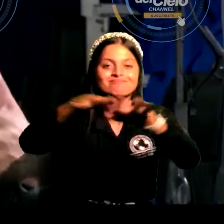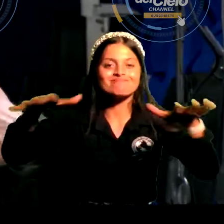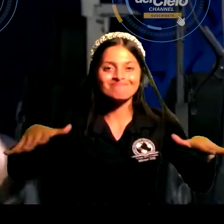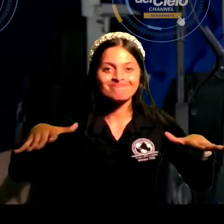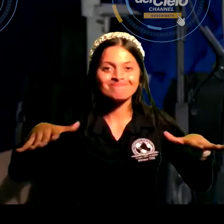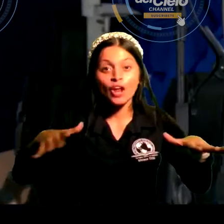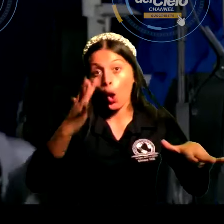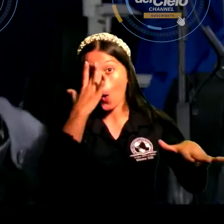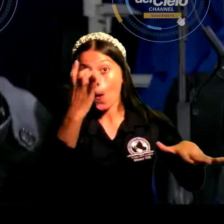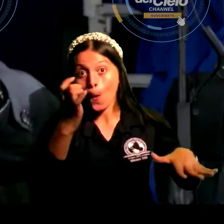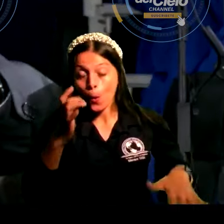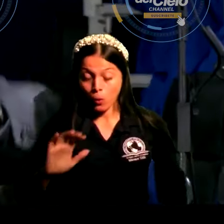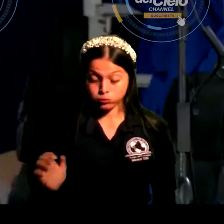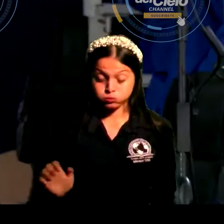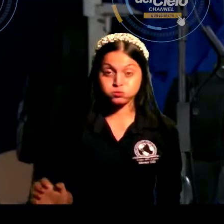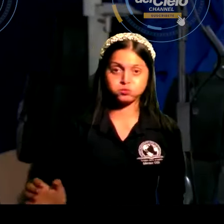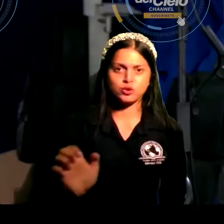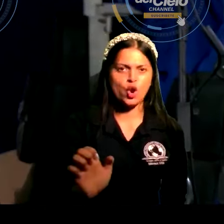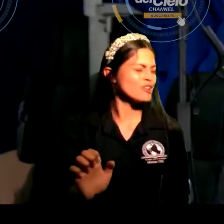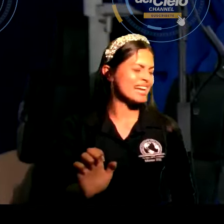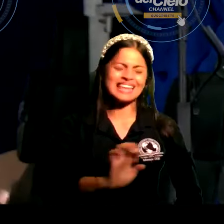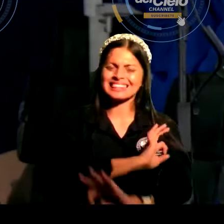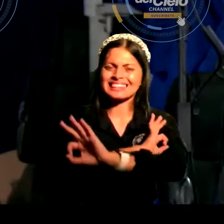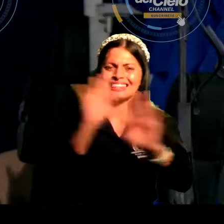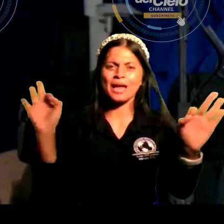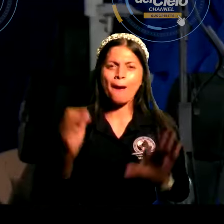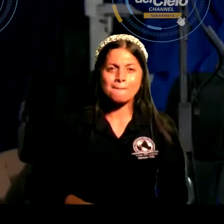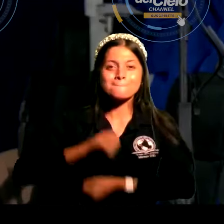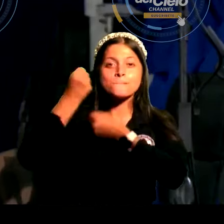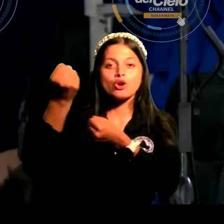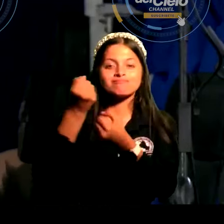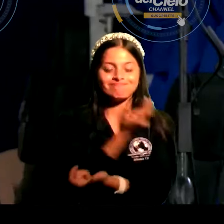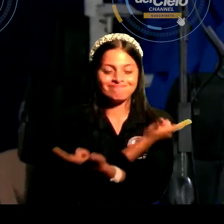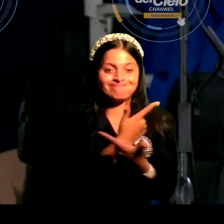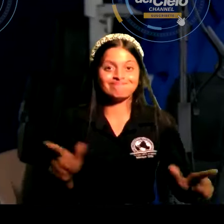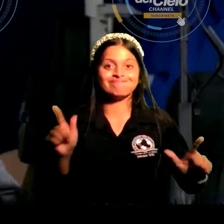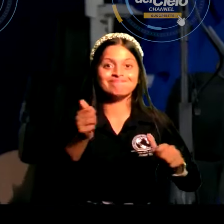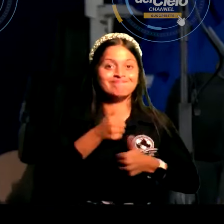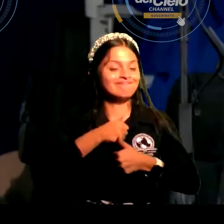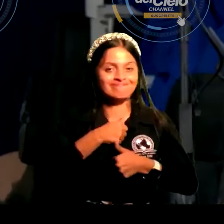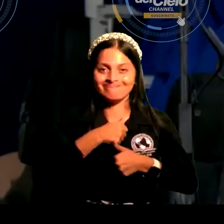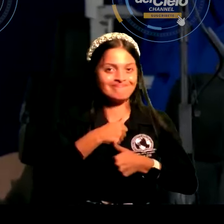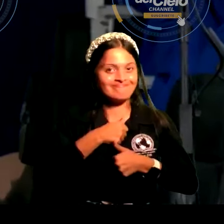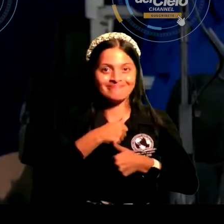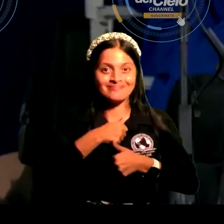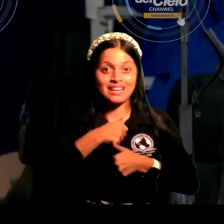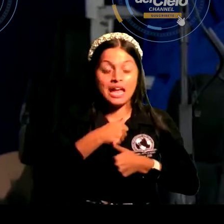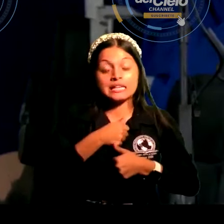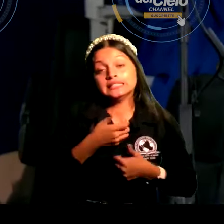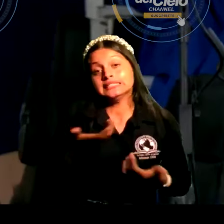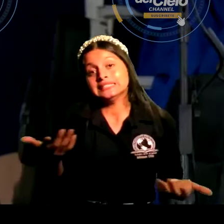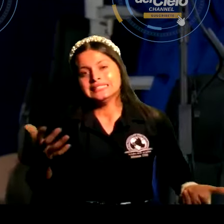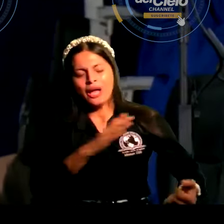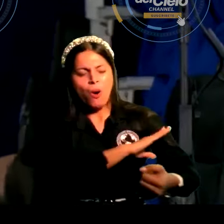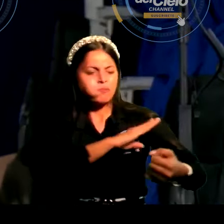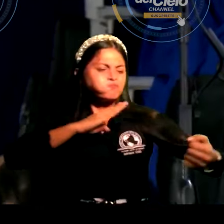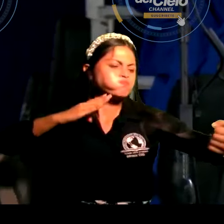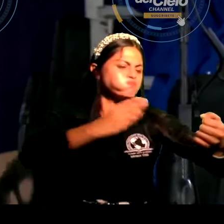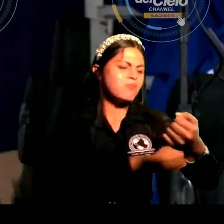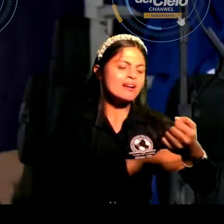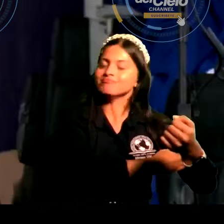no tiene poder para librarse a sí mismo, que la fuerza humana es